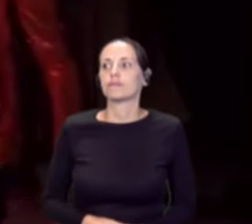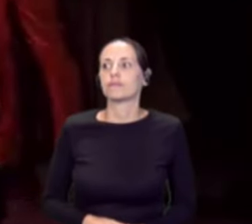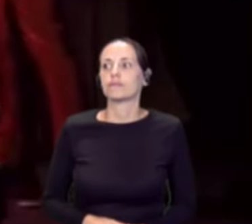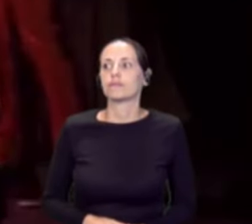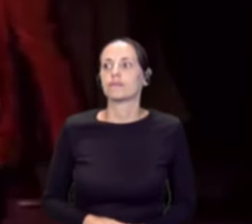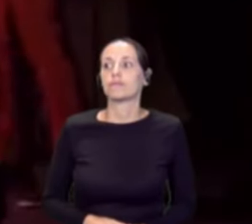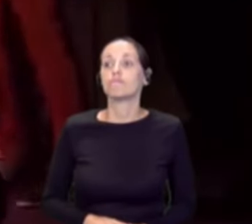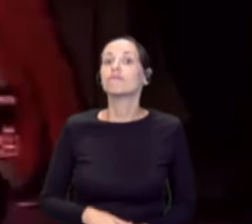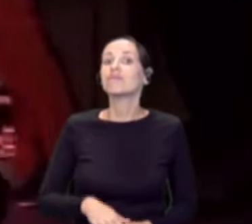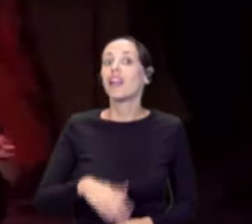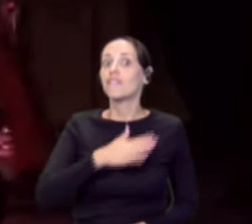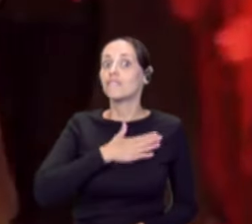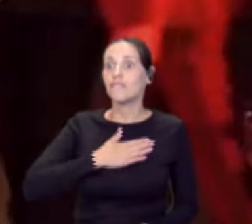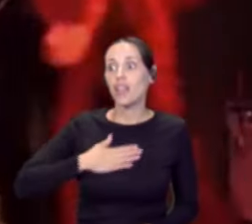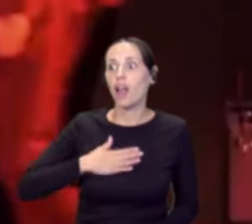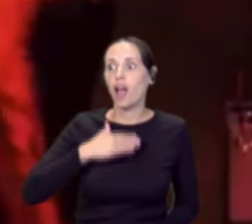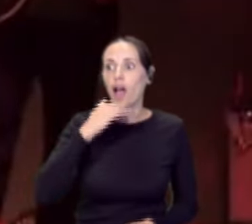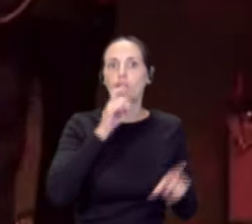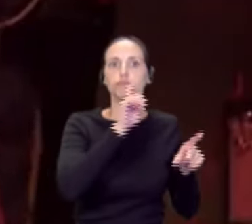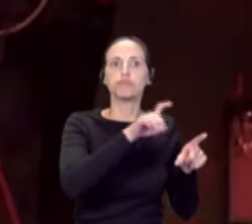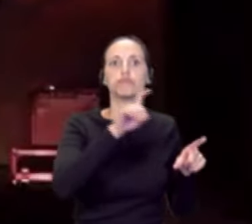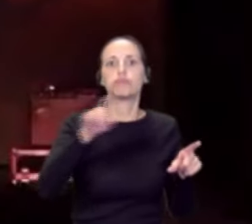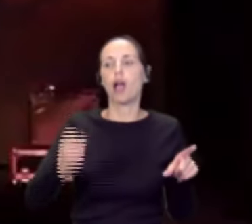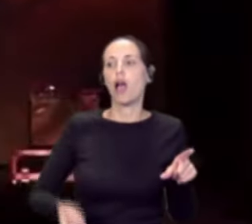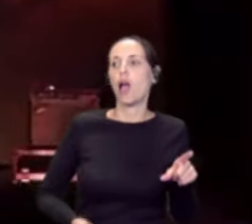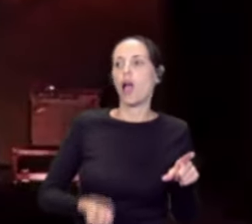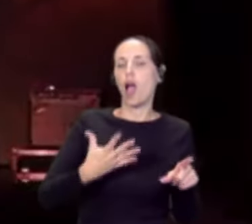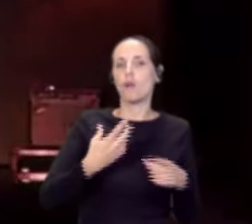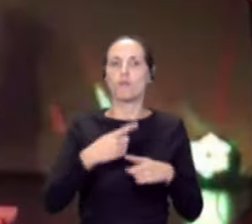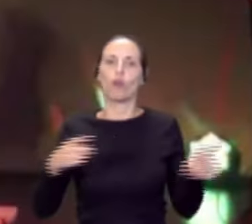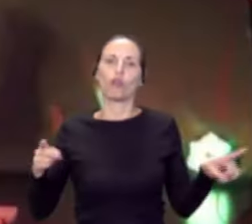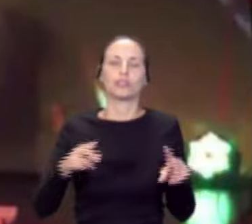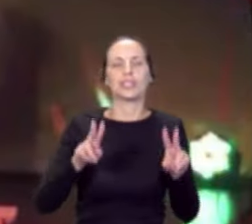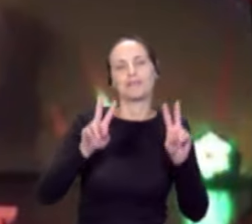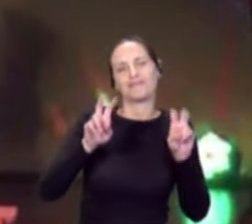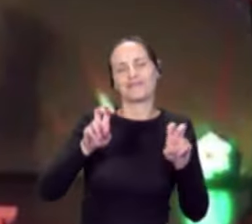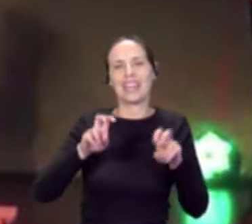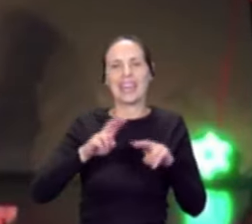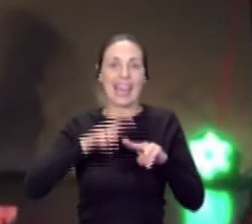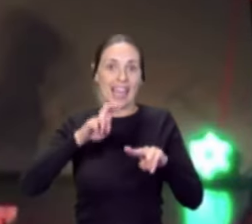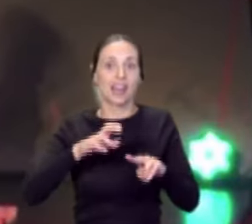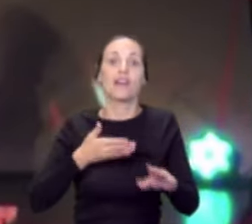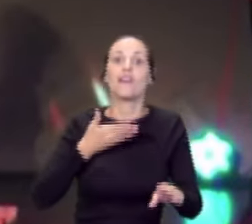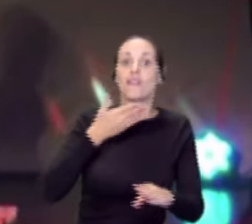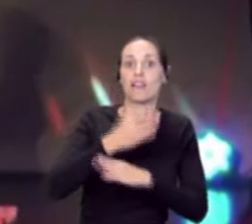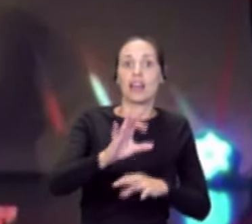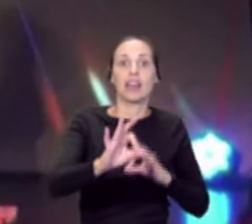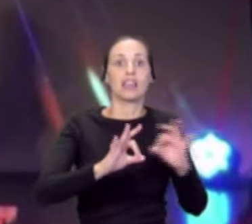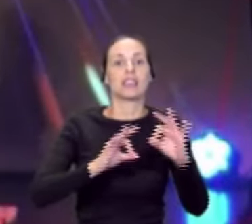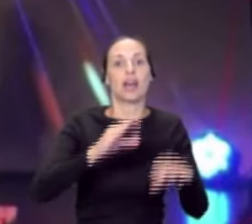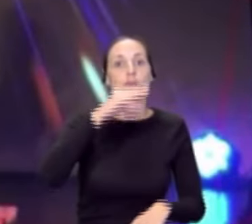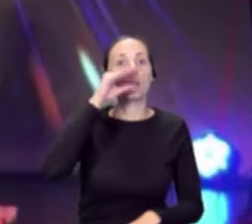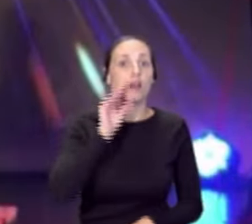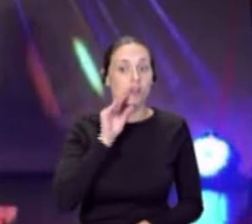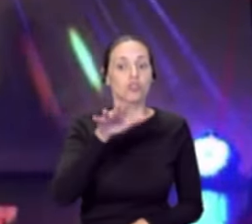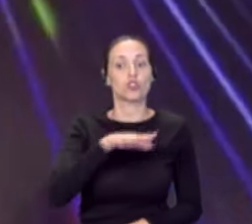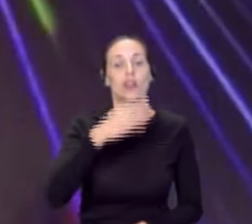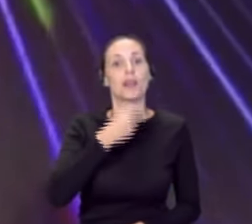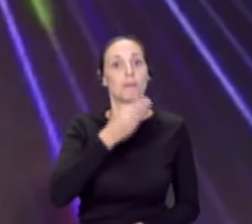Y si lo que buscas es un recorrido por el alma de la música negra, date un salto hasta el Teatro Pérez Galdós de Las Palmas de Gran